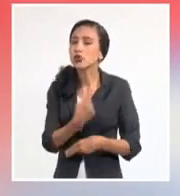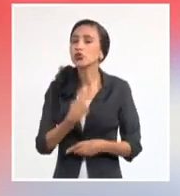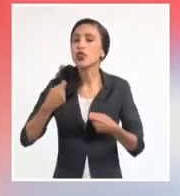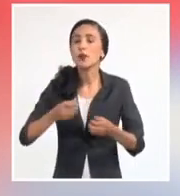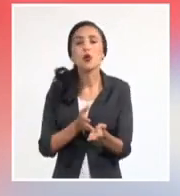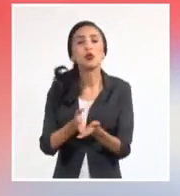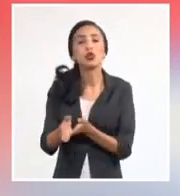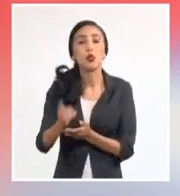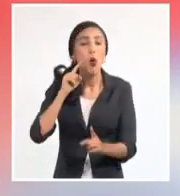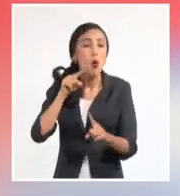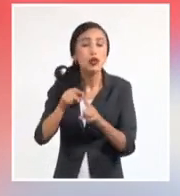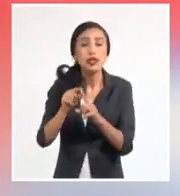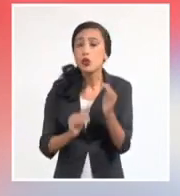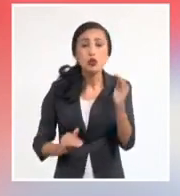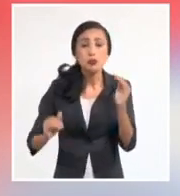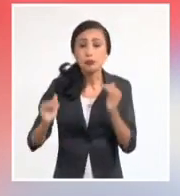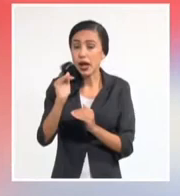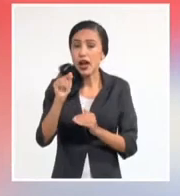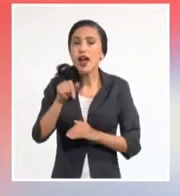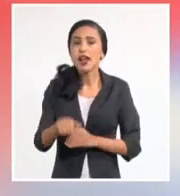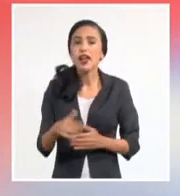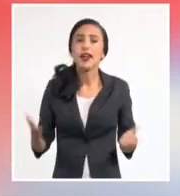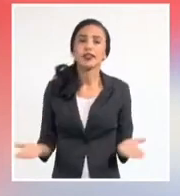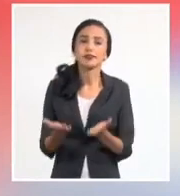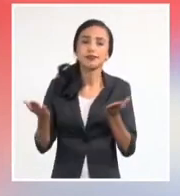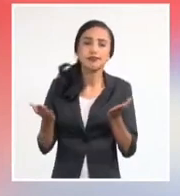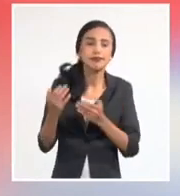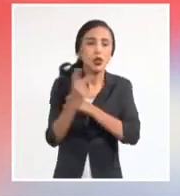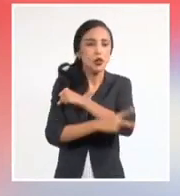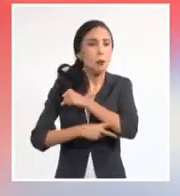supremo de avanzar en la construcción de una nación